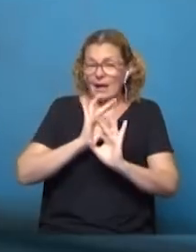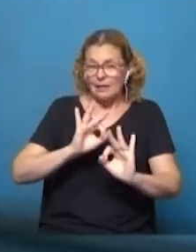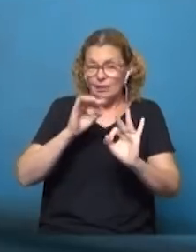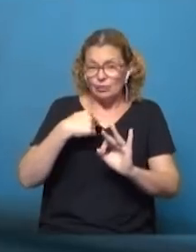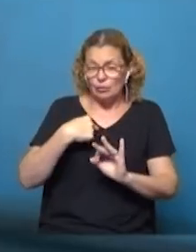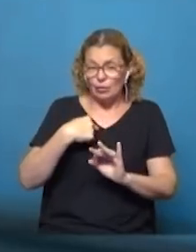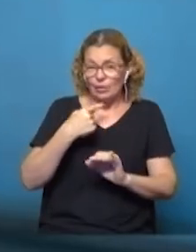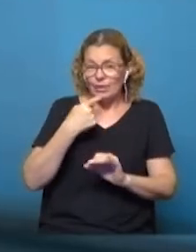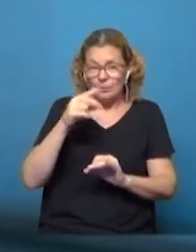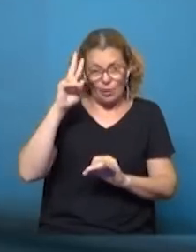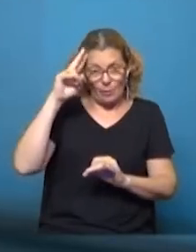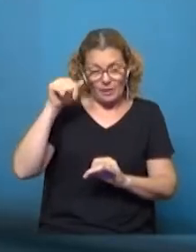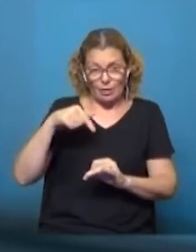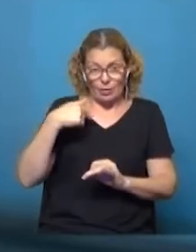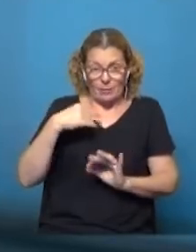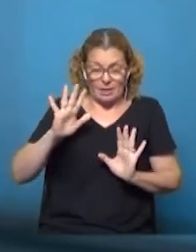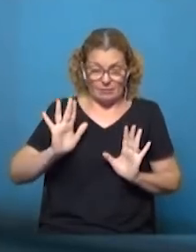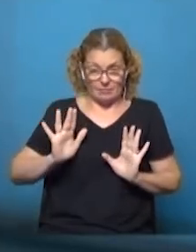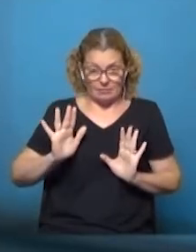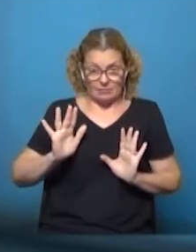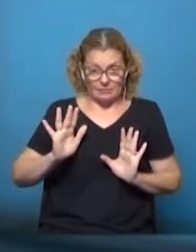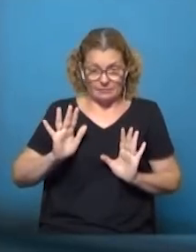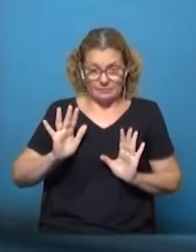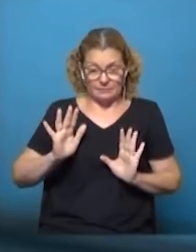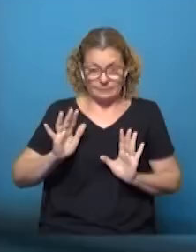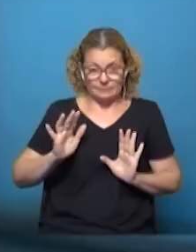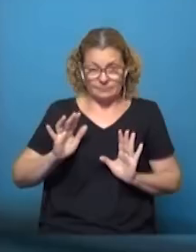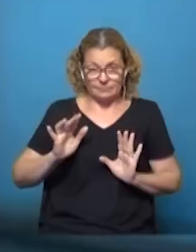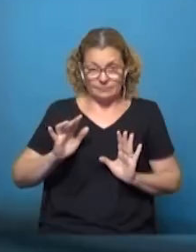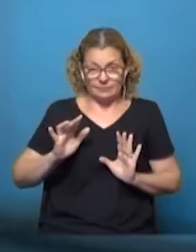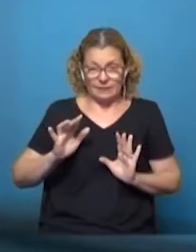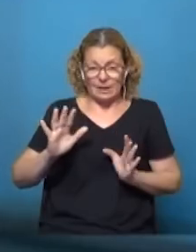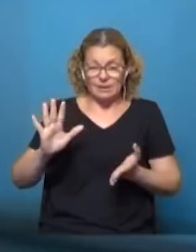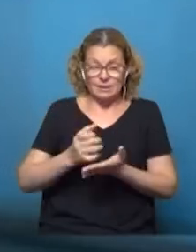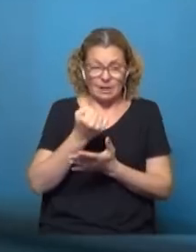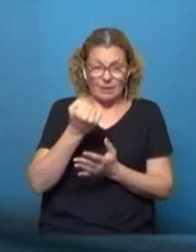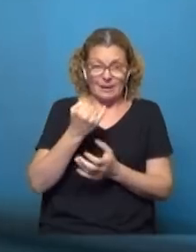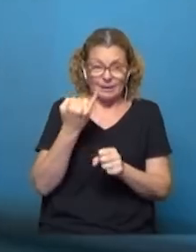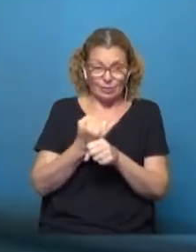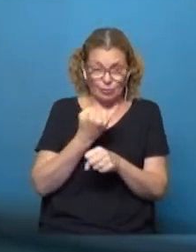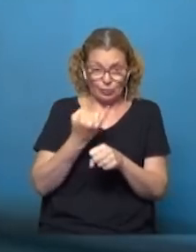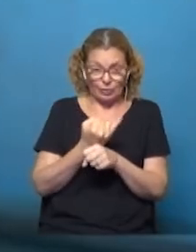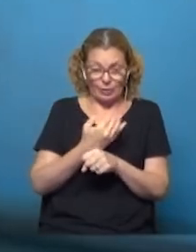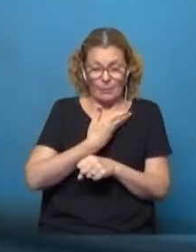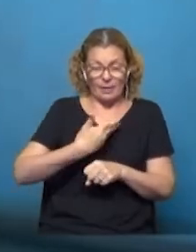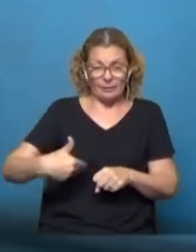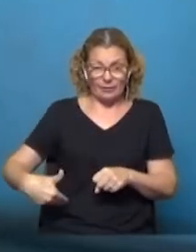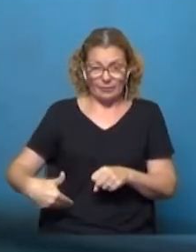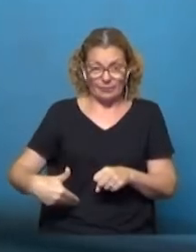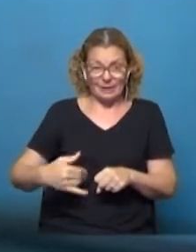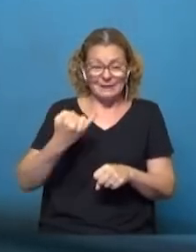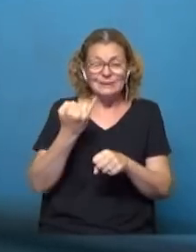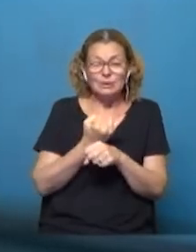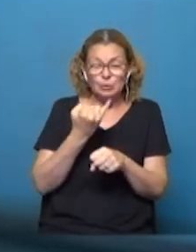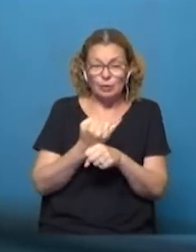di mi opinión sobre lo que tenía que pasar que había que salvar la institucionalidad presidencial y